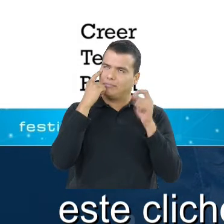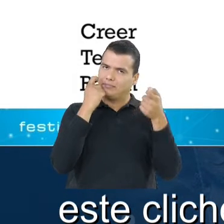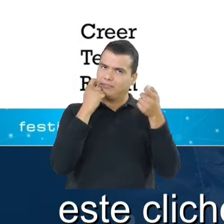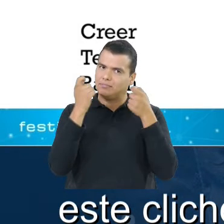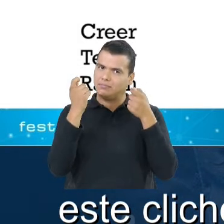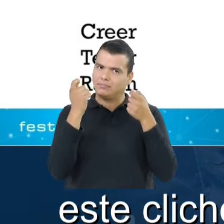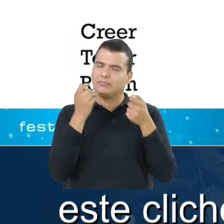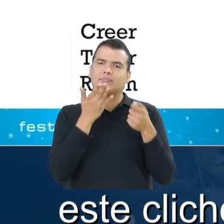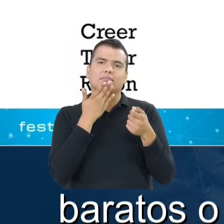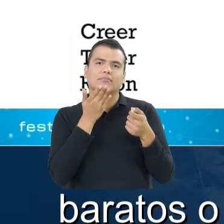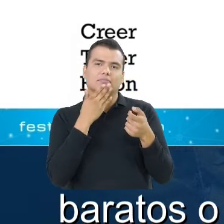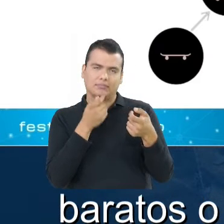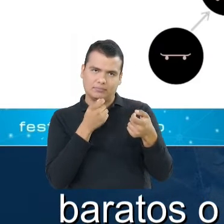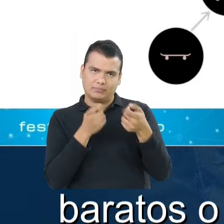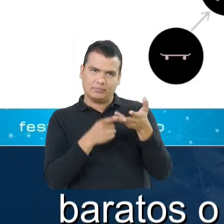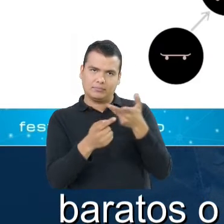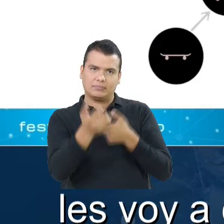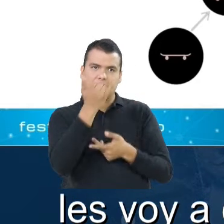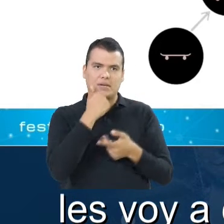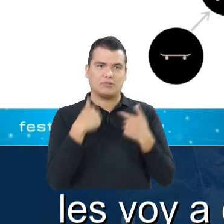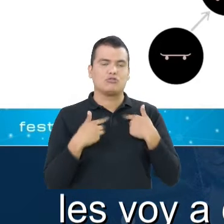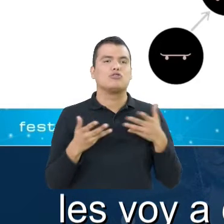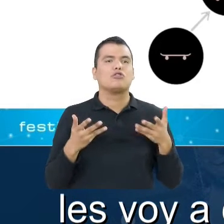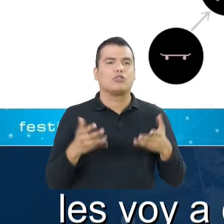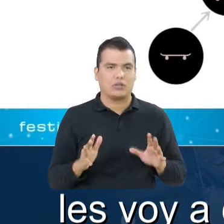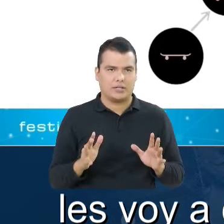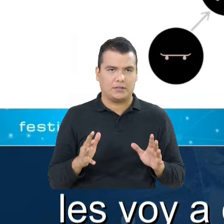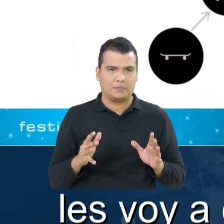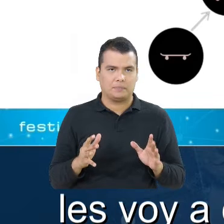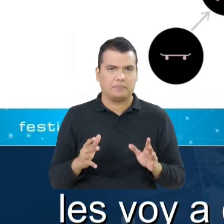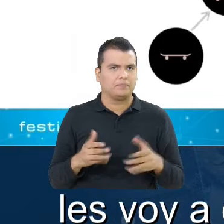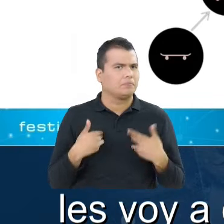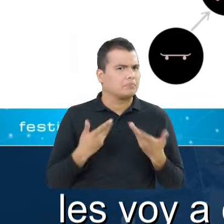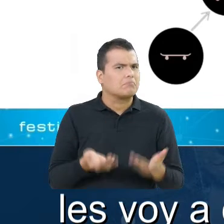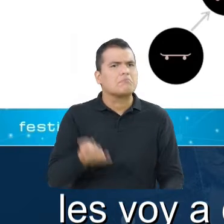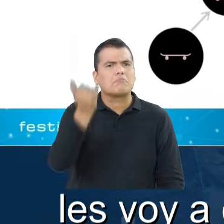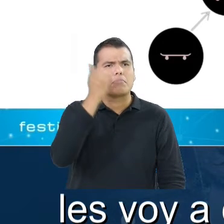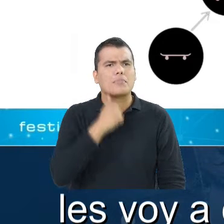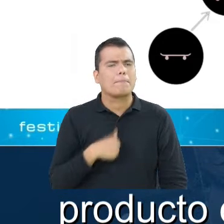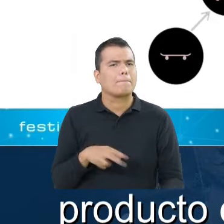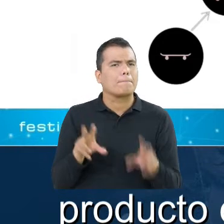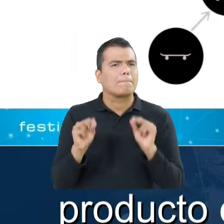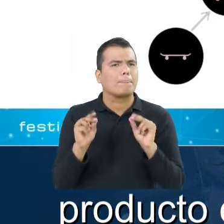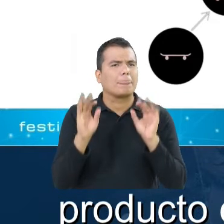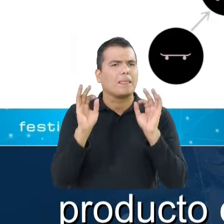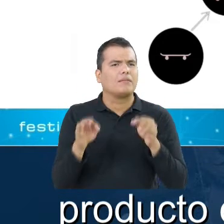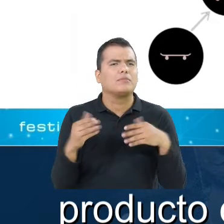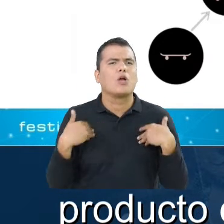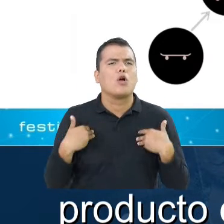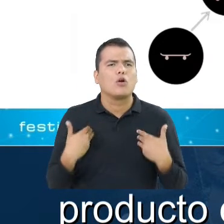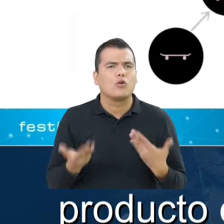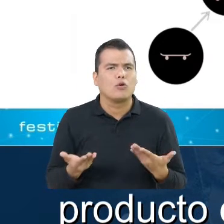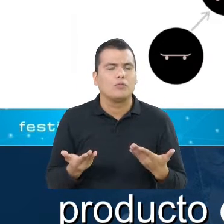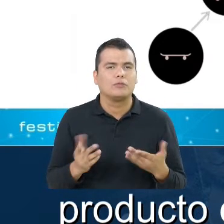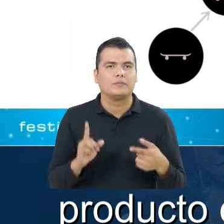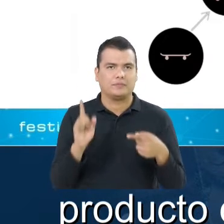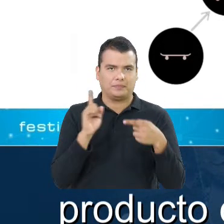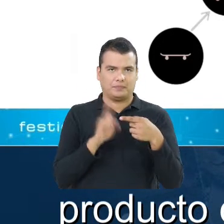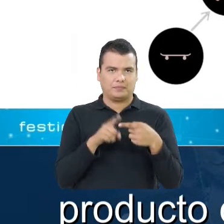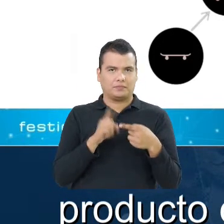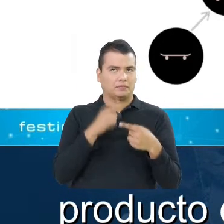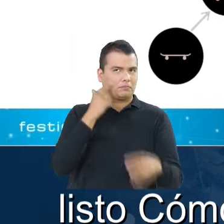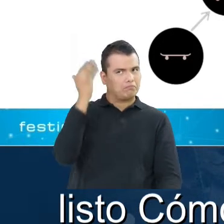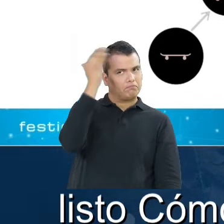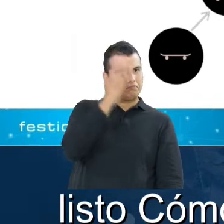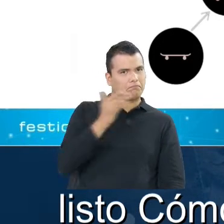el producto evitando estos tres errores. ¿Listo? ¿Cómo evitamos estos tres errores? Lo primero, les estaba hablando de testear